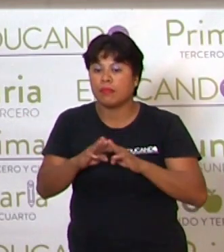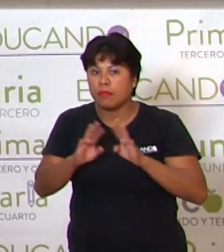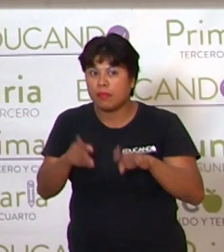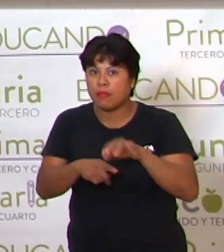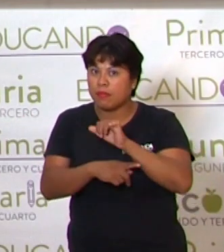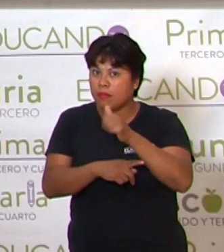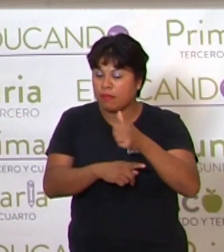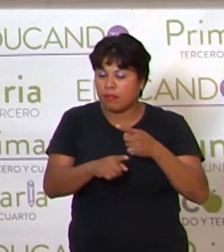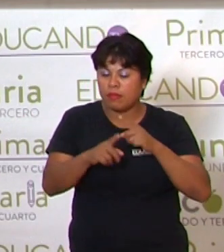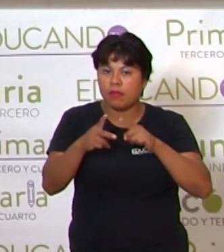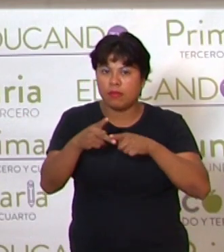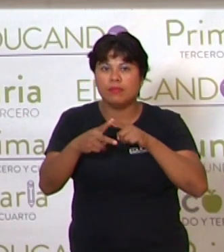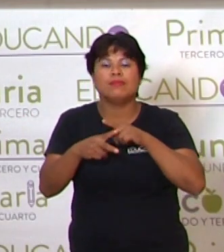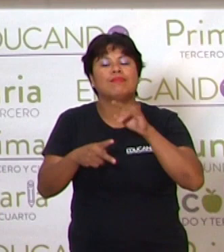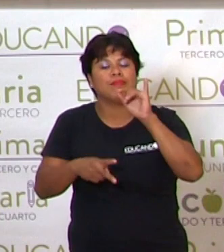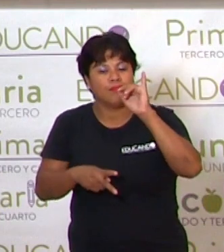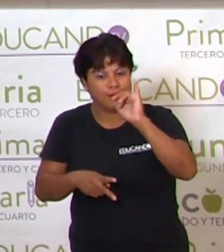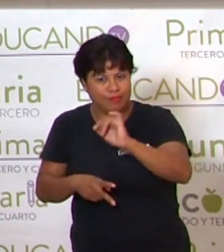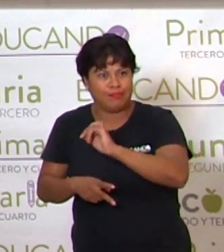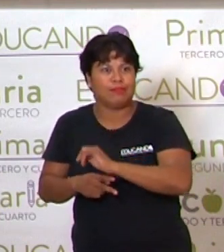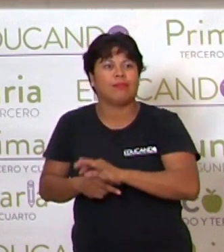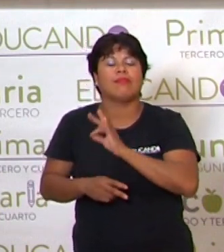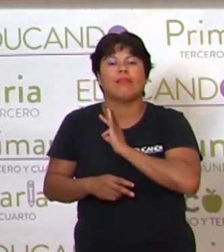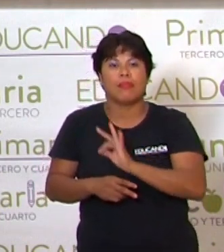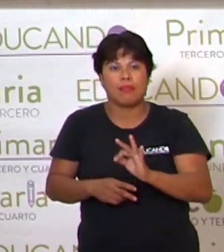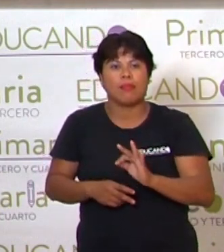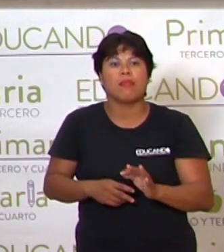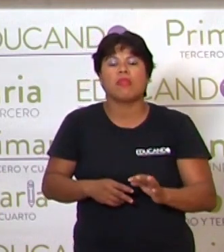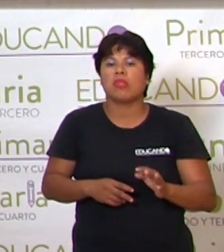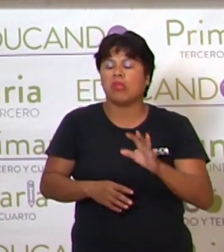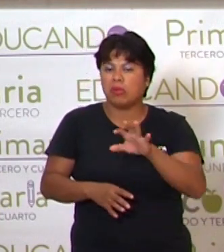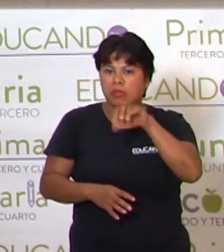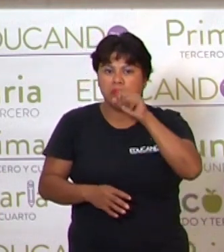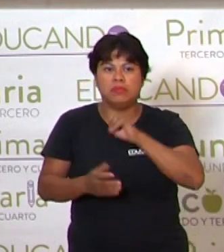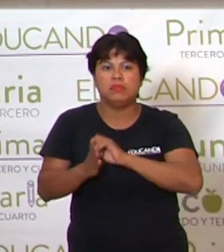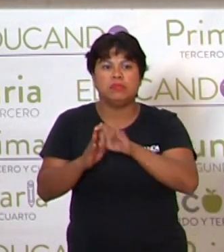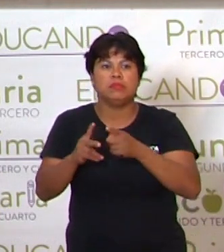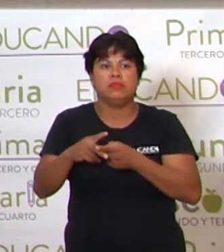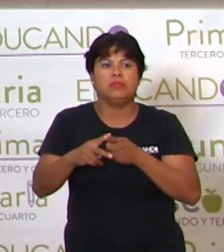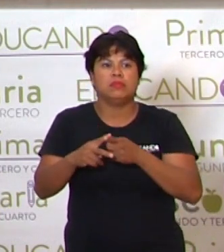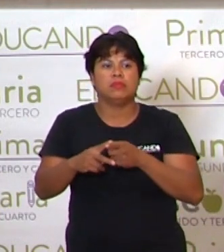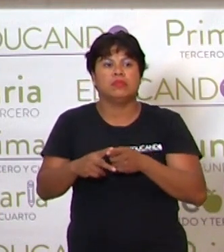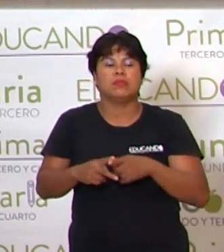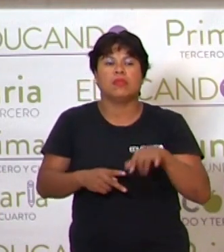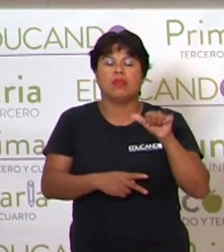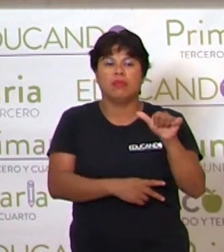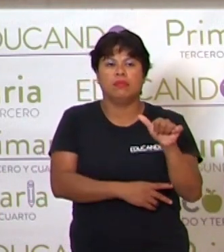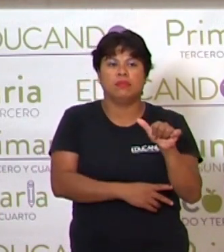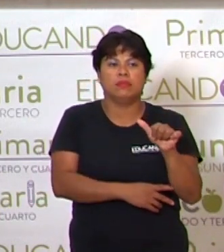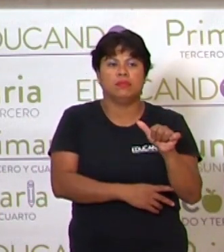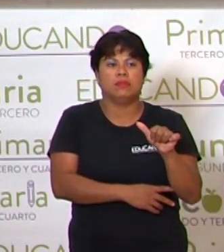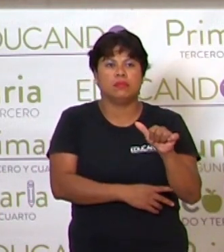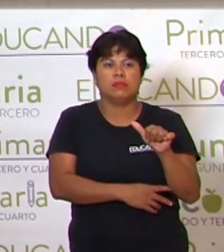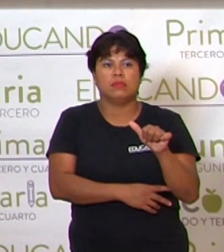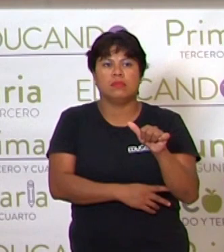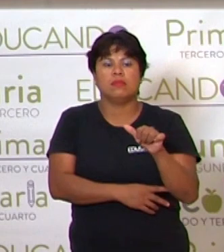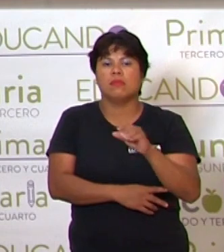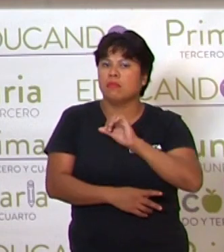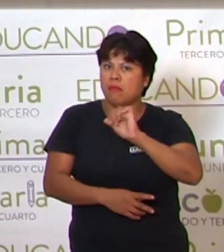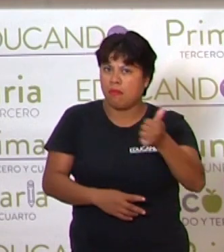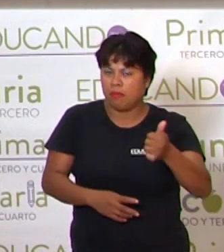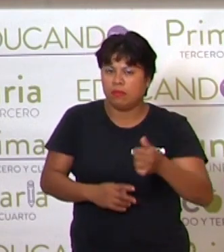otros ángulos? Claro que sí. Podemos sacar el ángulo A, uno que no esté por